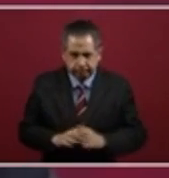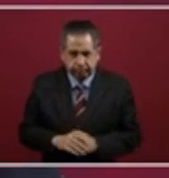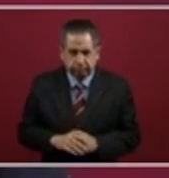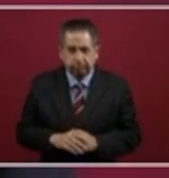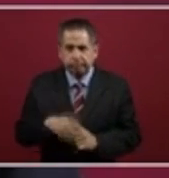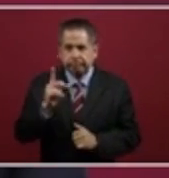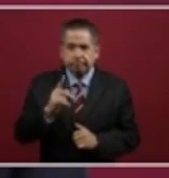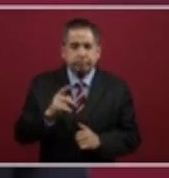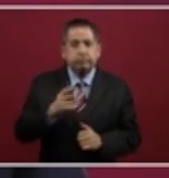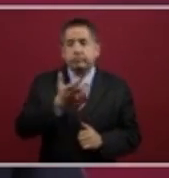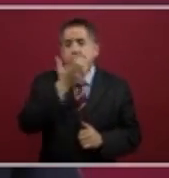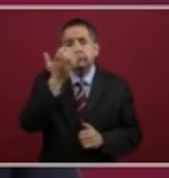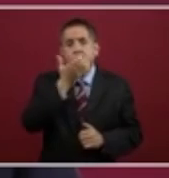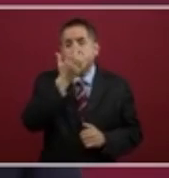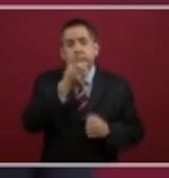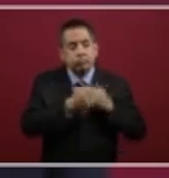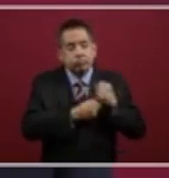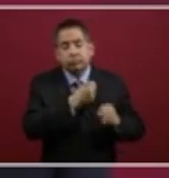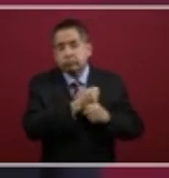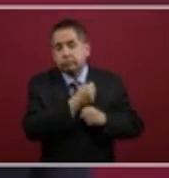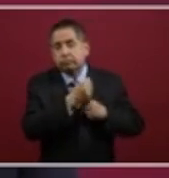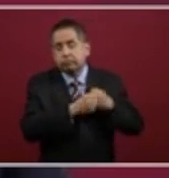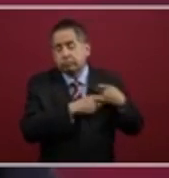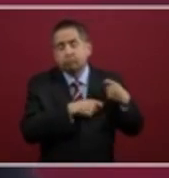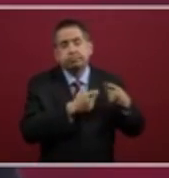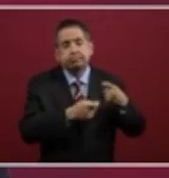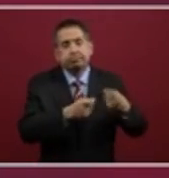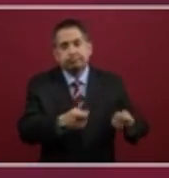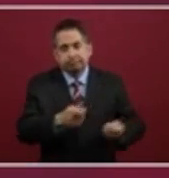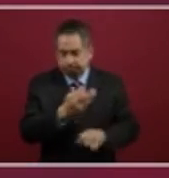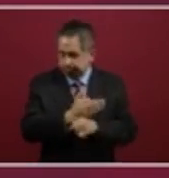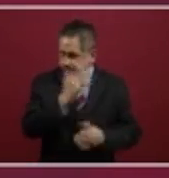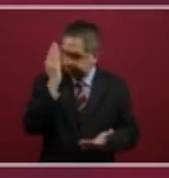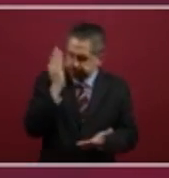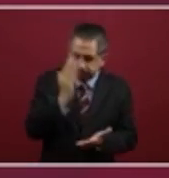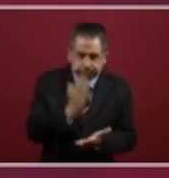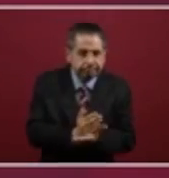son inercias, son procesos.